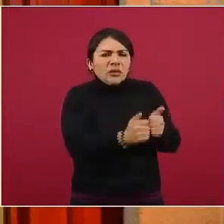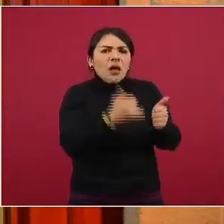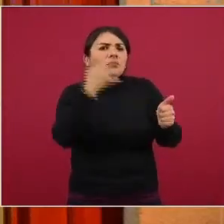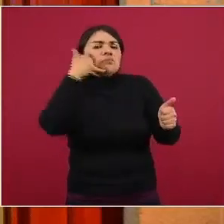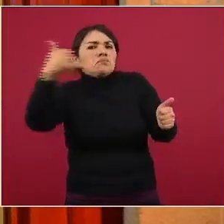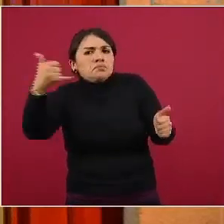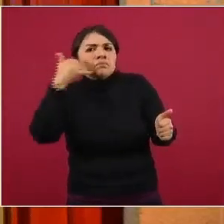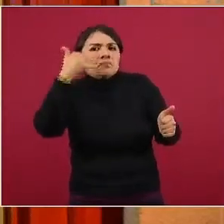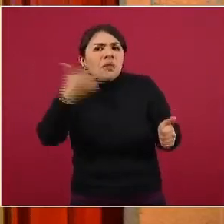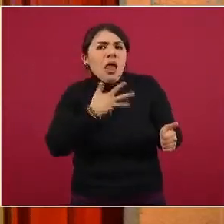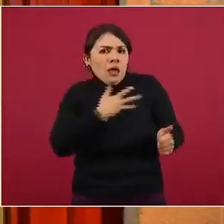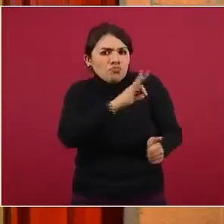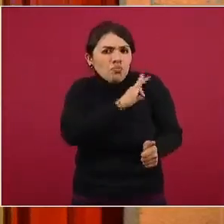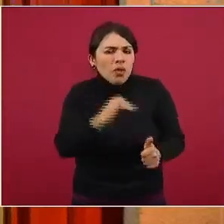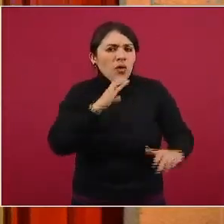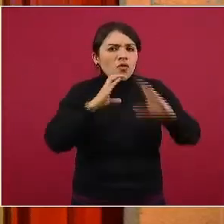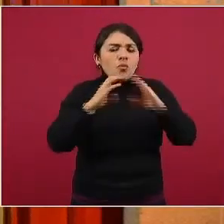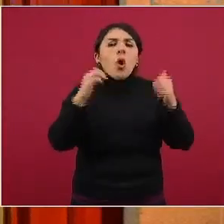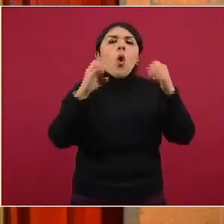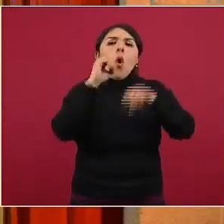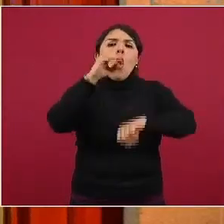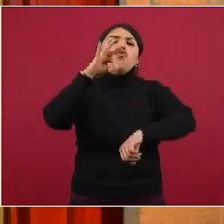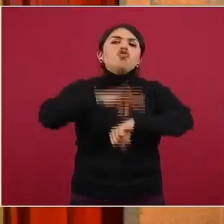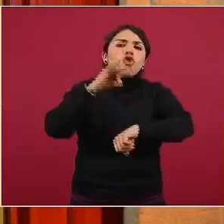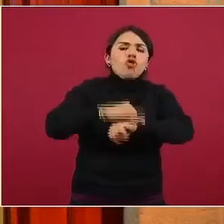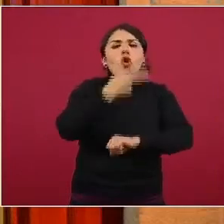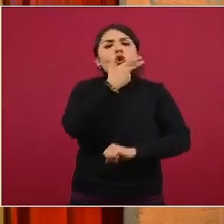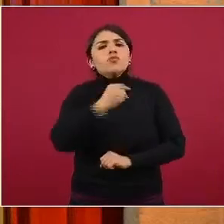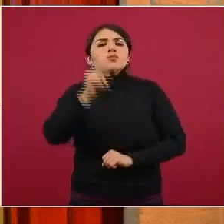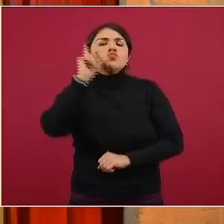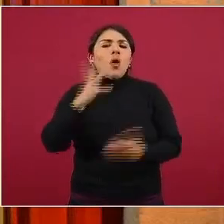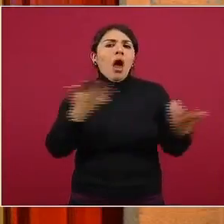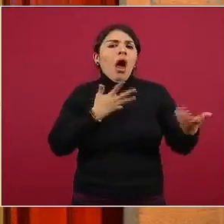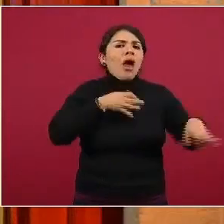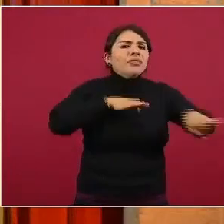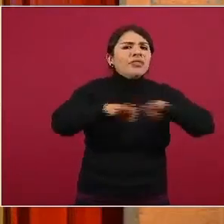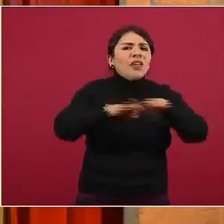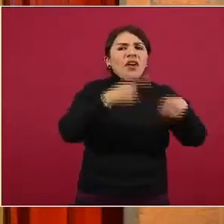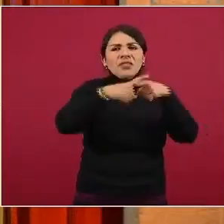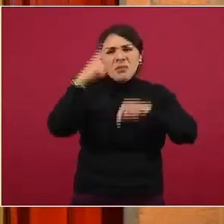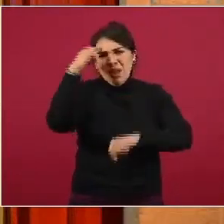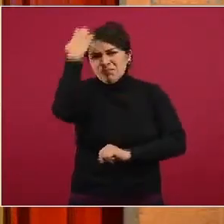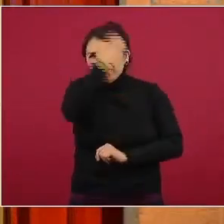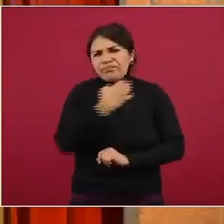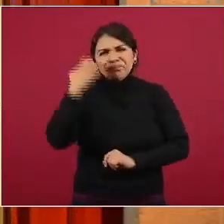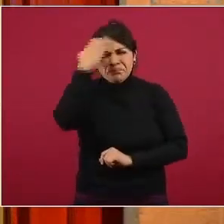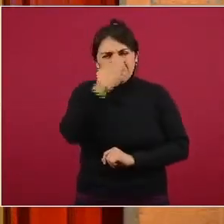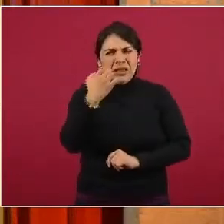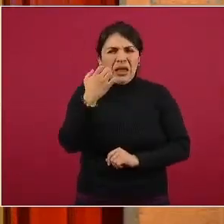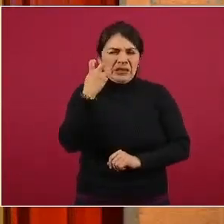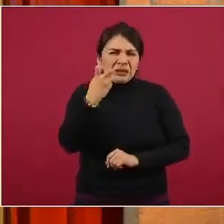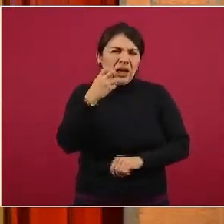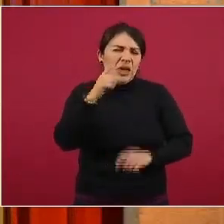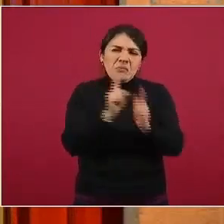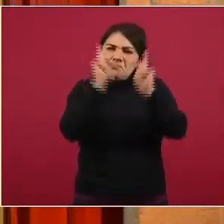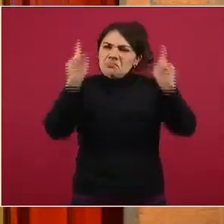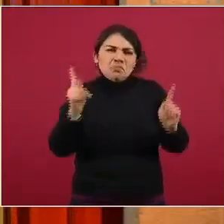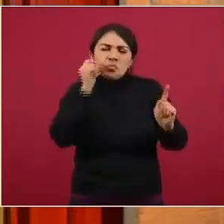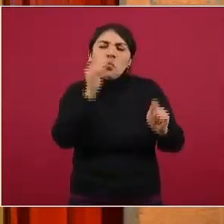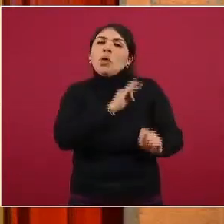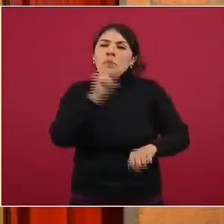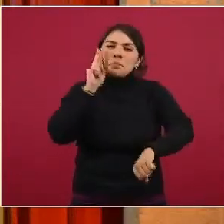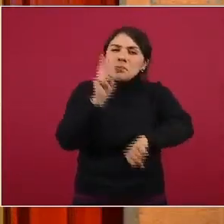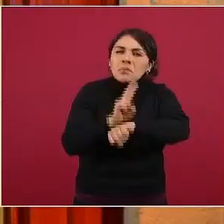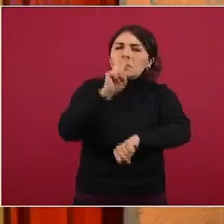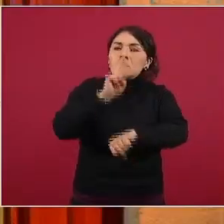líneas telefónicas, hay médicos y médicas trabajando en los monitoreos remotos, y con esto se puede estar vigilando